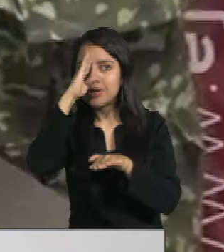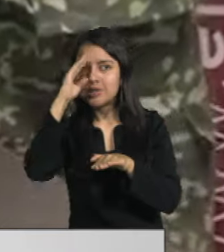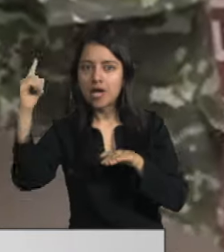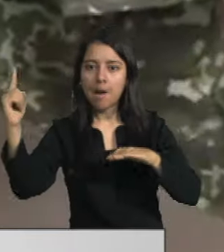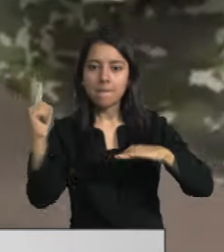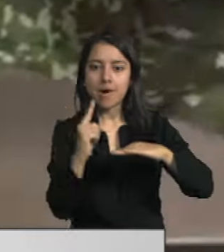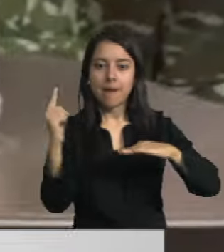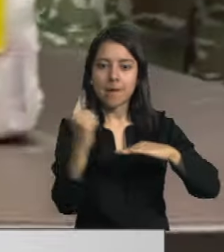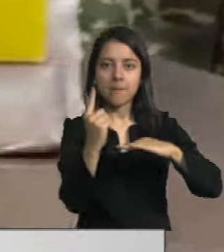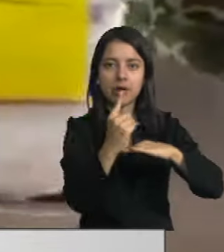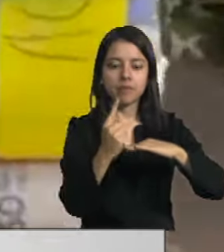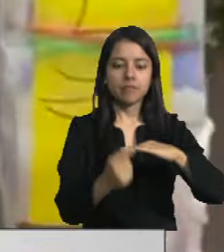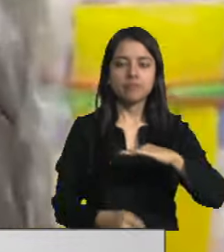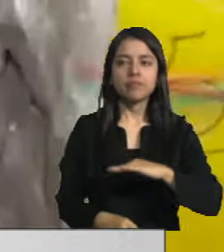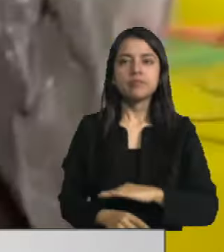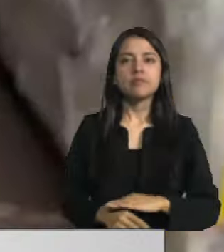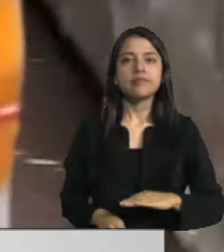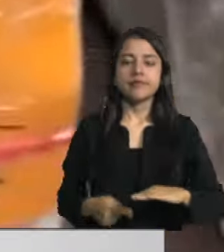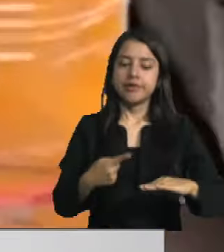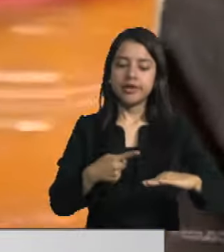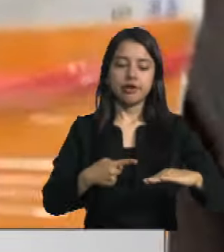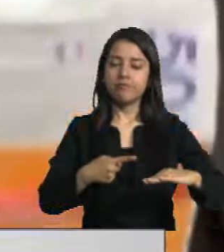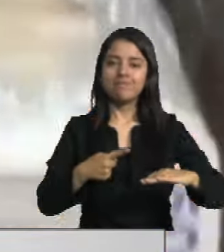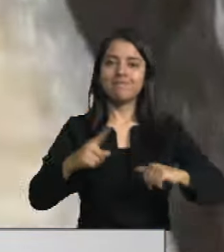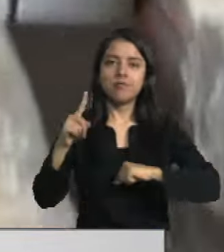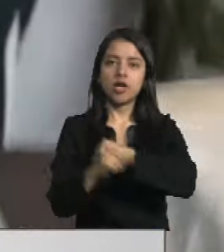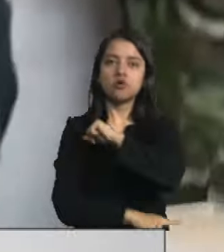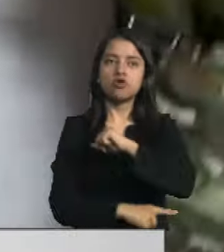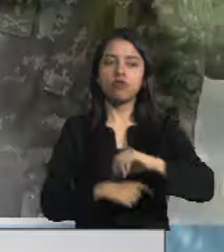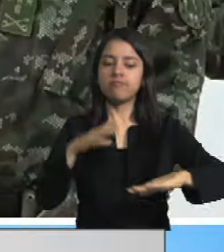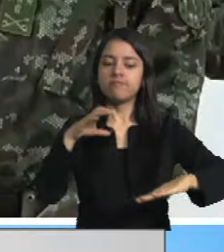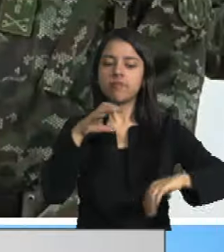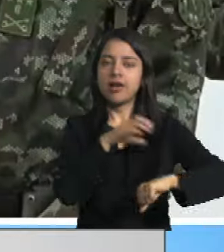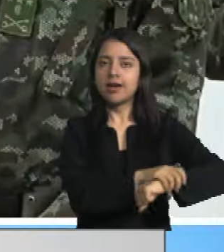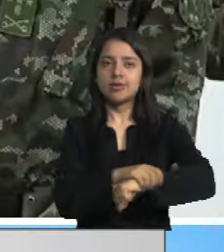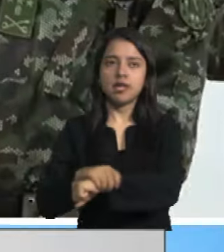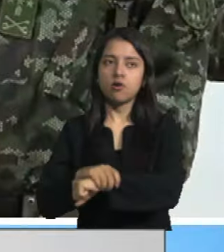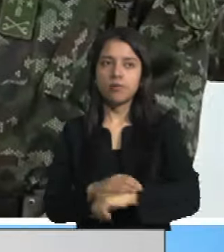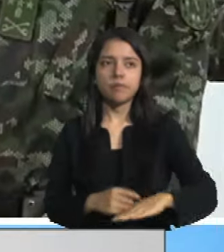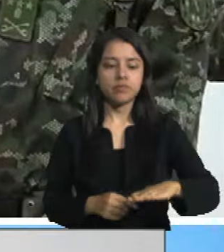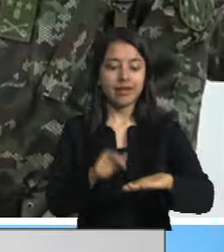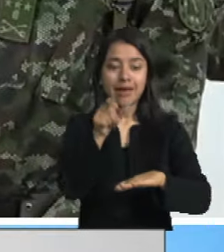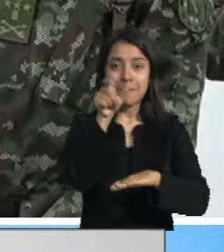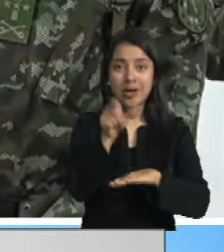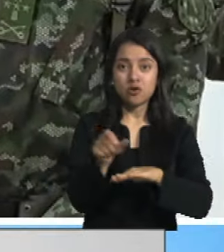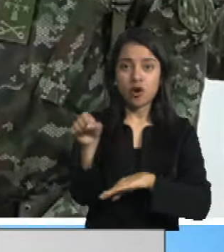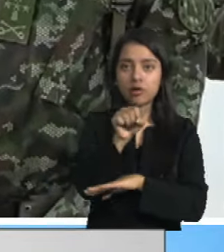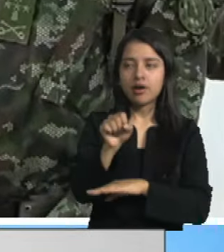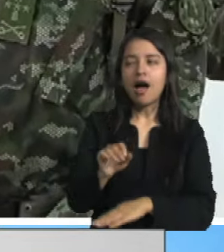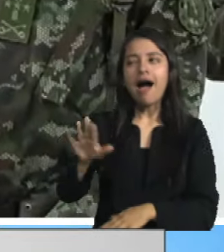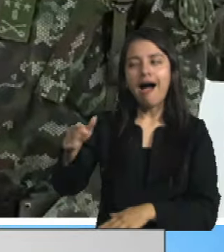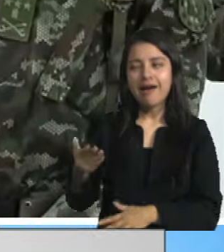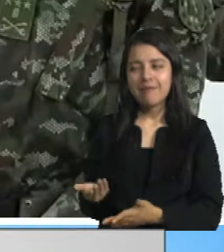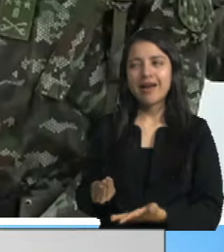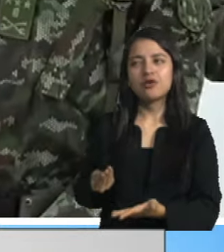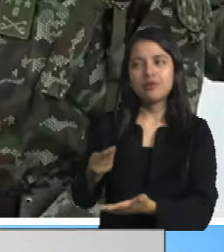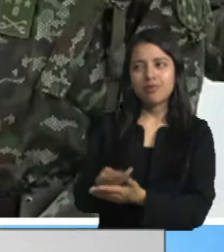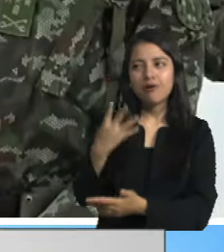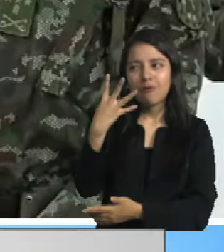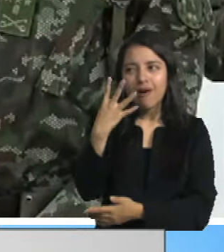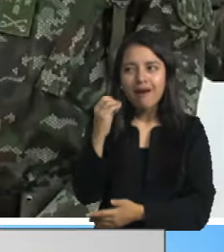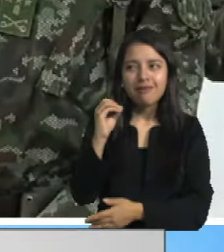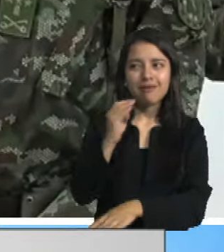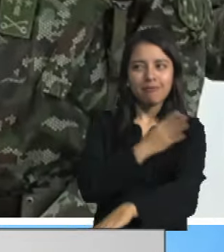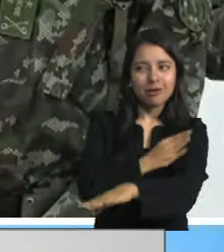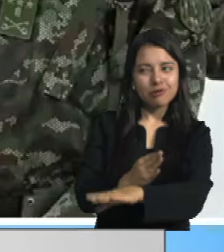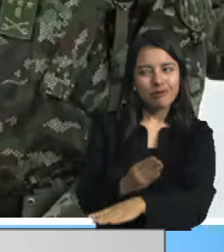no aceptaron dicho soborno y los capturaron. Esta persona les ofrece 40 millones de pesos para que lo dejen continuar.